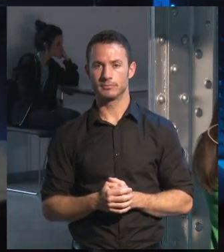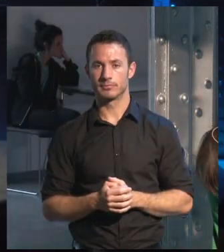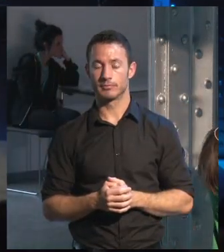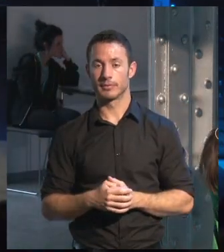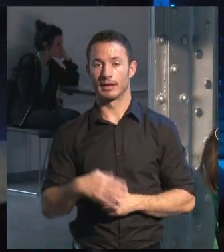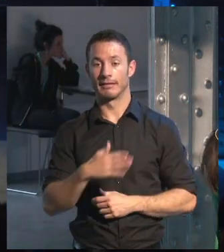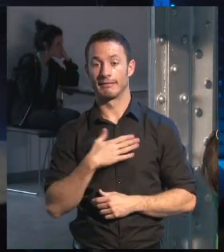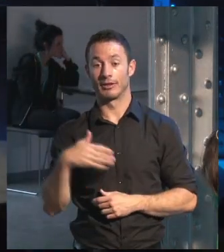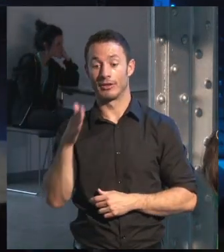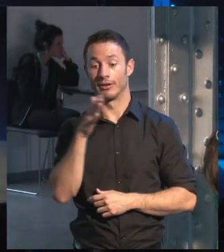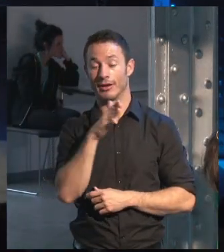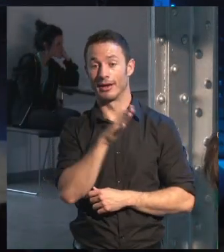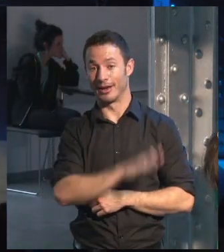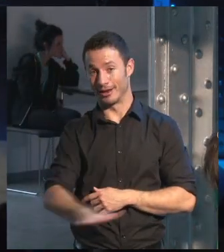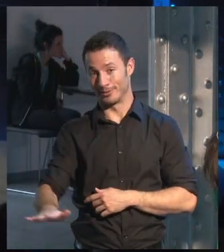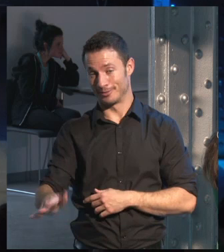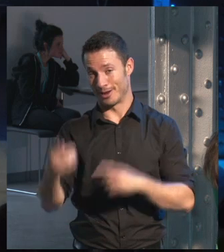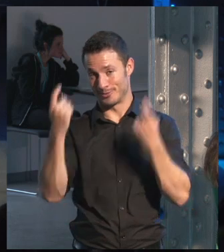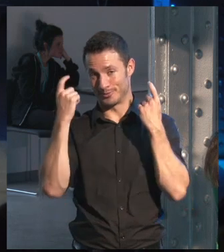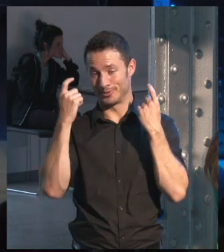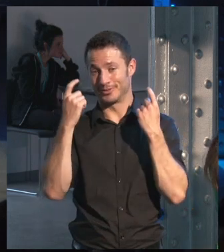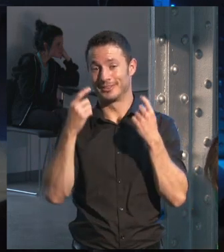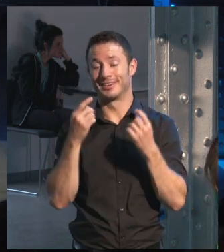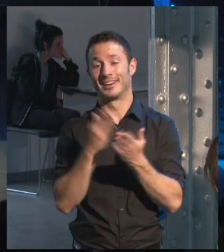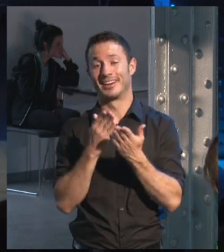Queridos alumnos, la clase ha terminado.